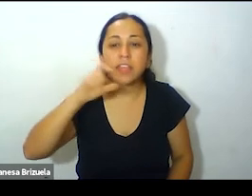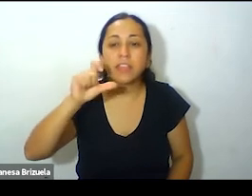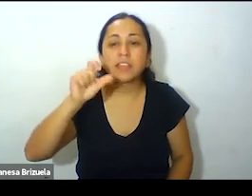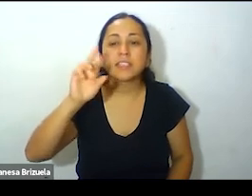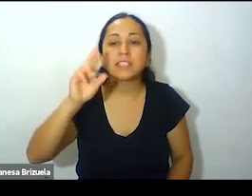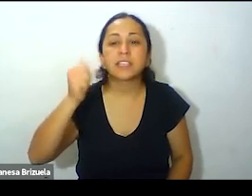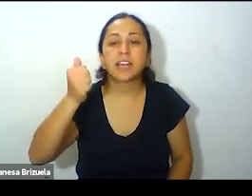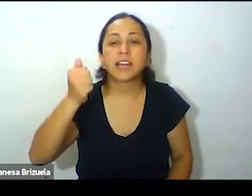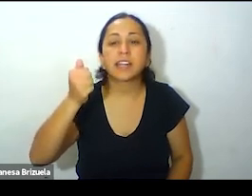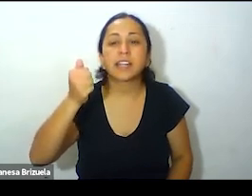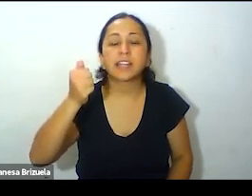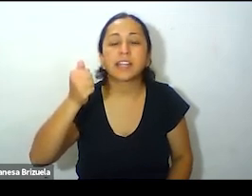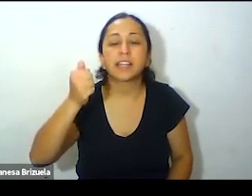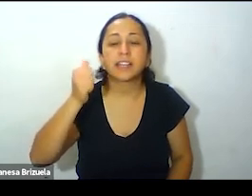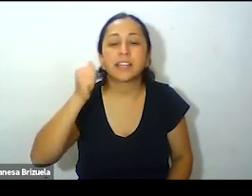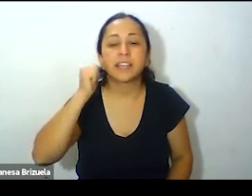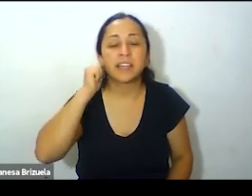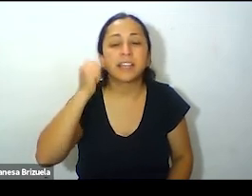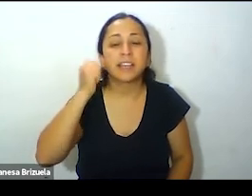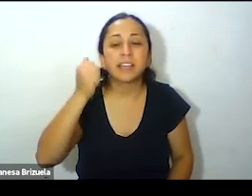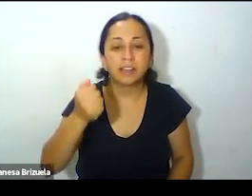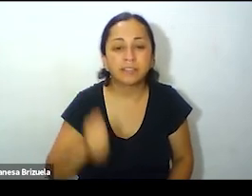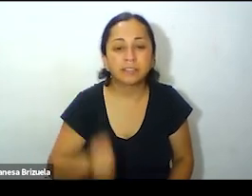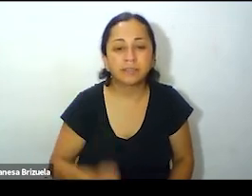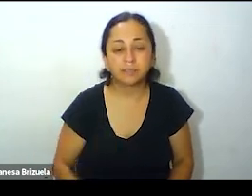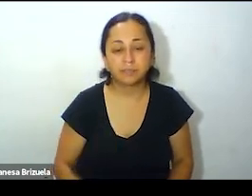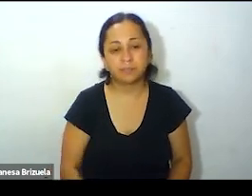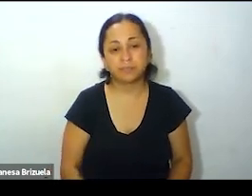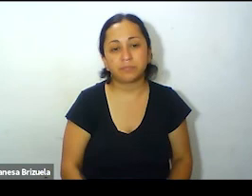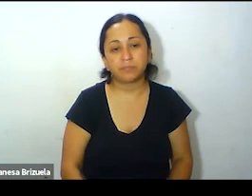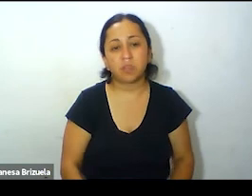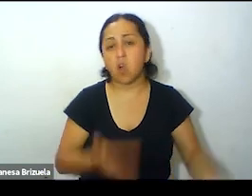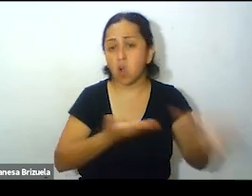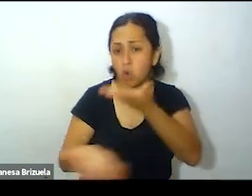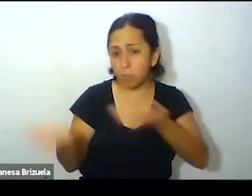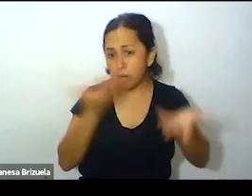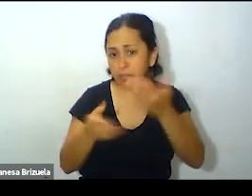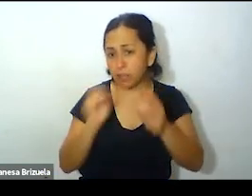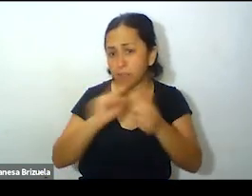también lo puedo compartir si quisiera, publicar directamente en algún sitio,